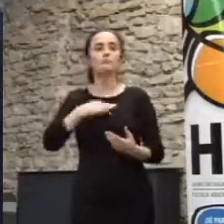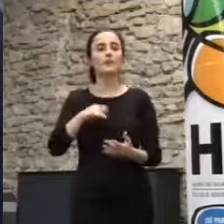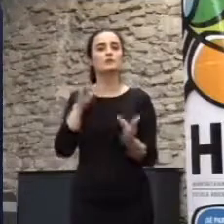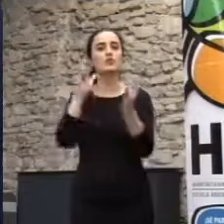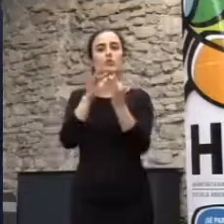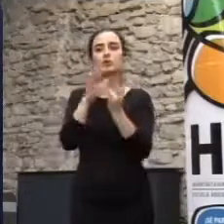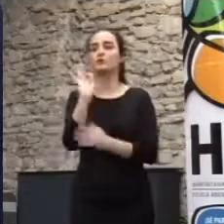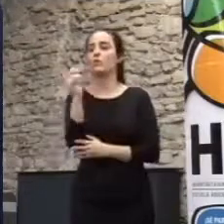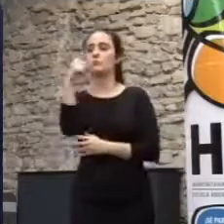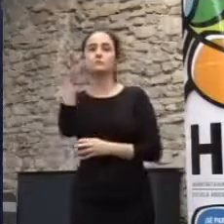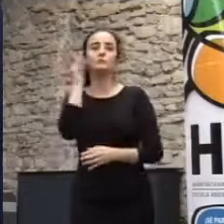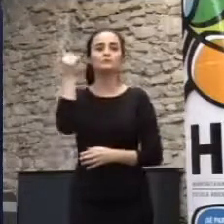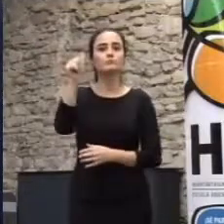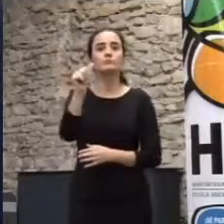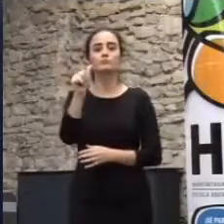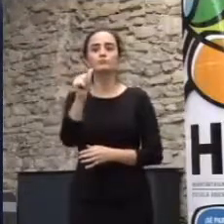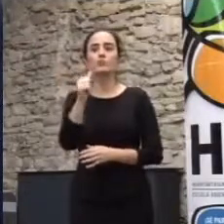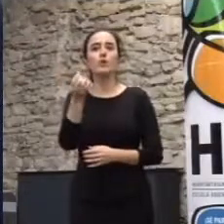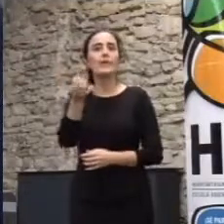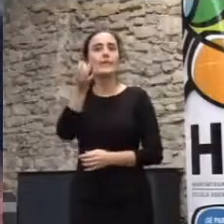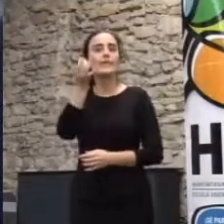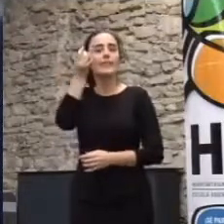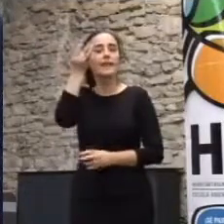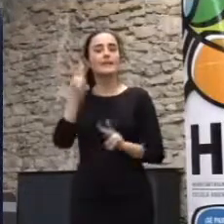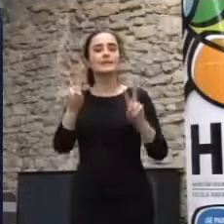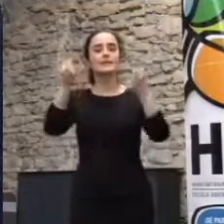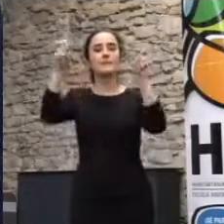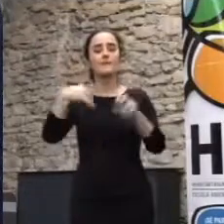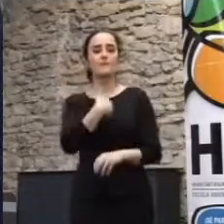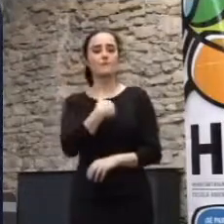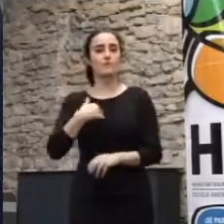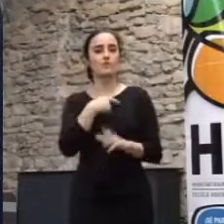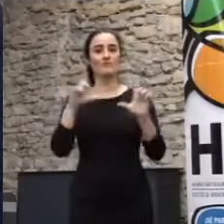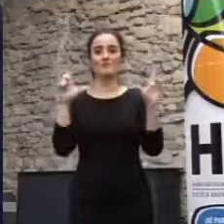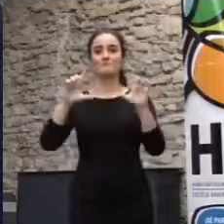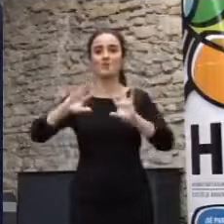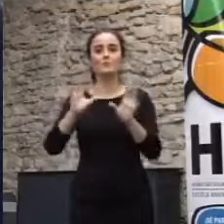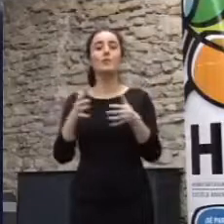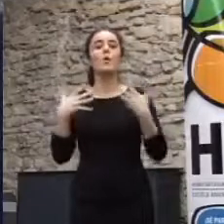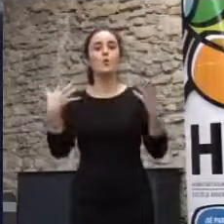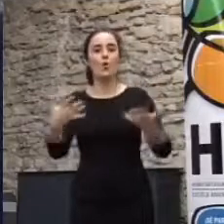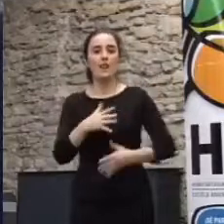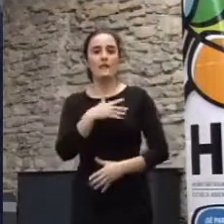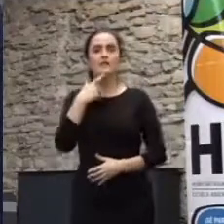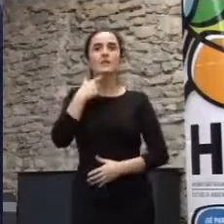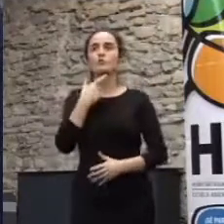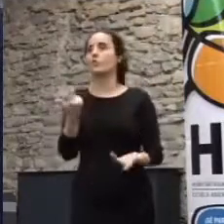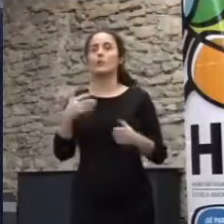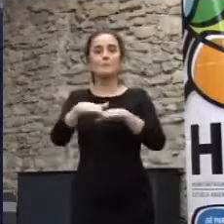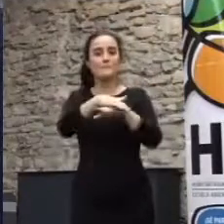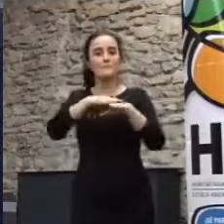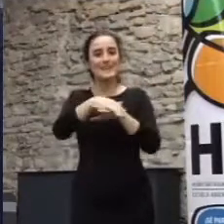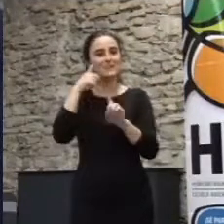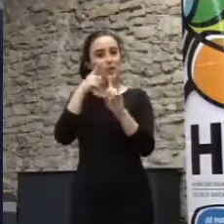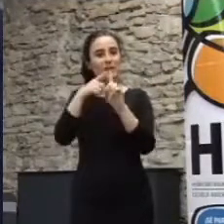todas vosotras y vosotros, esa idea sobre el papel que ejercen los medios de comunicación en vertebrar esa participación